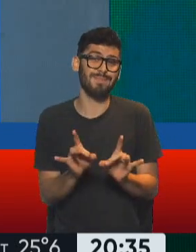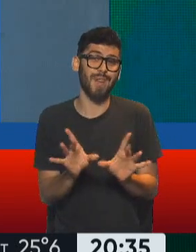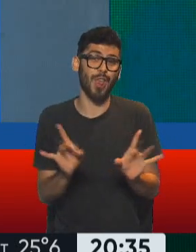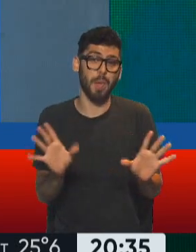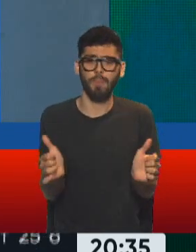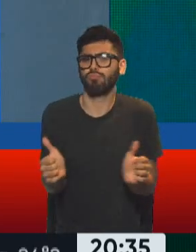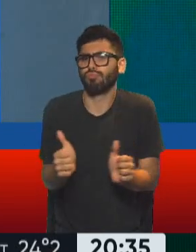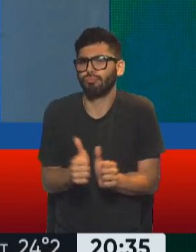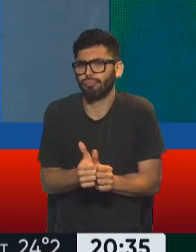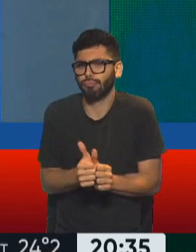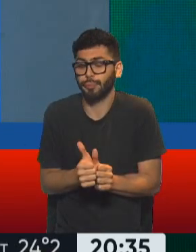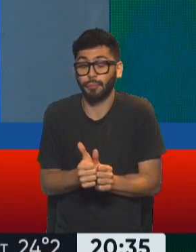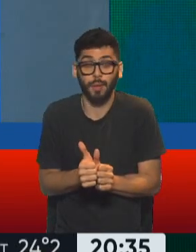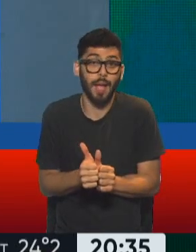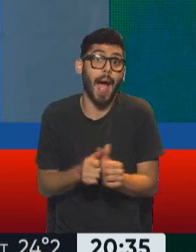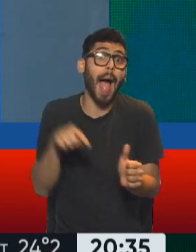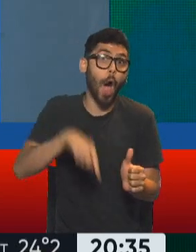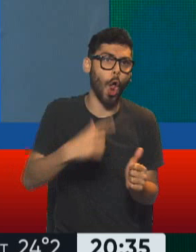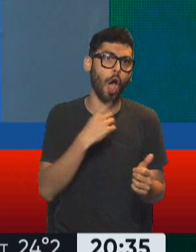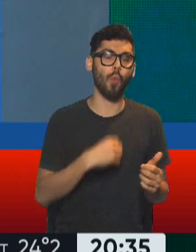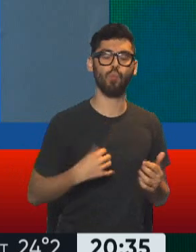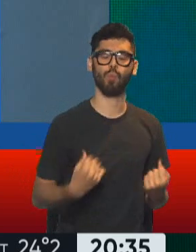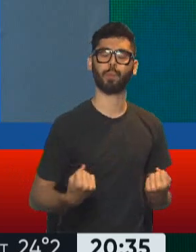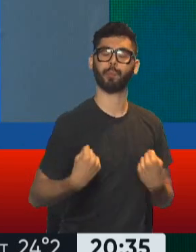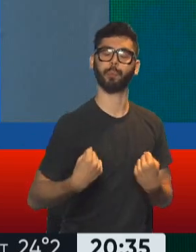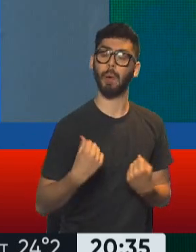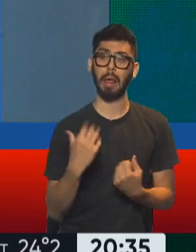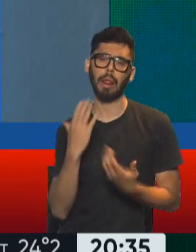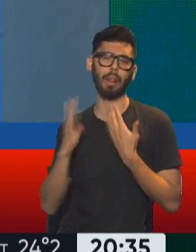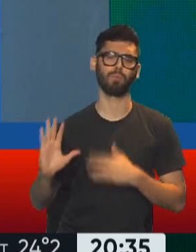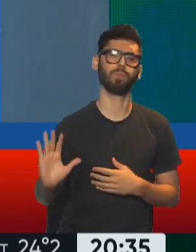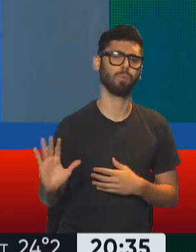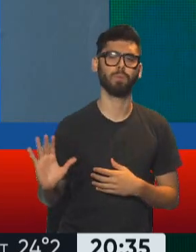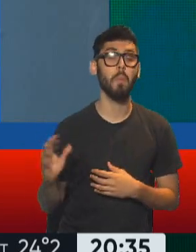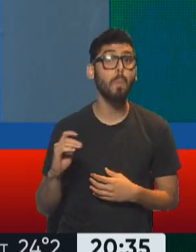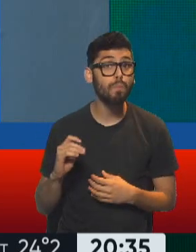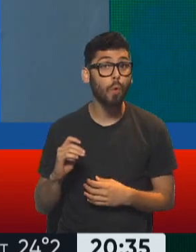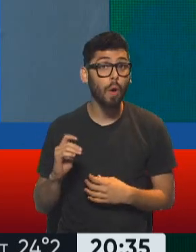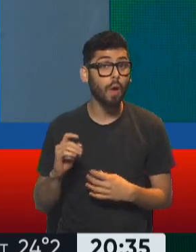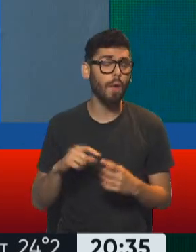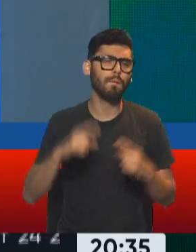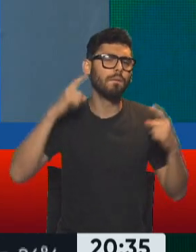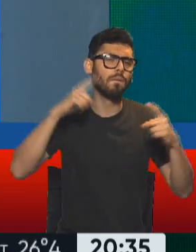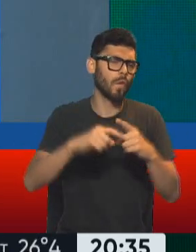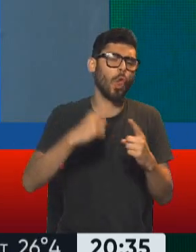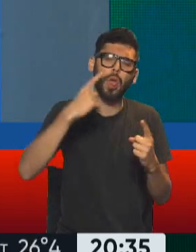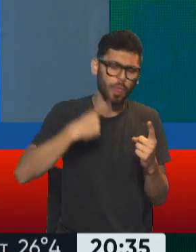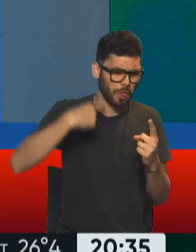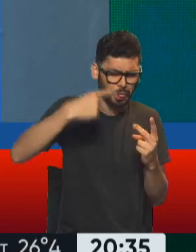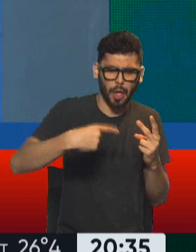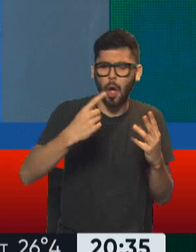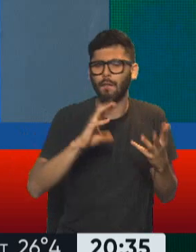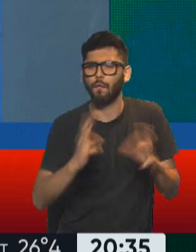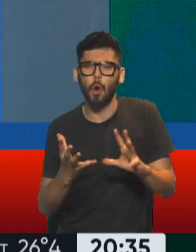ahora siente se sienten fuertes y nos quieren dialogar porque lo único que buscan un día otro día de una